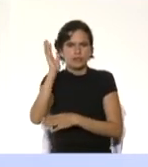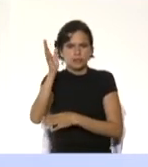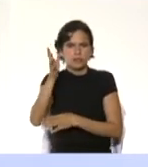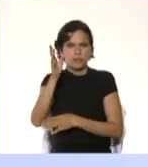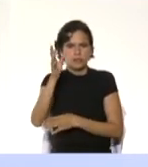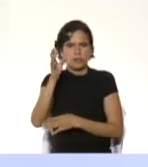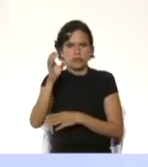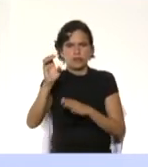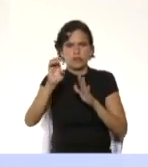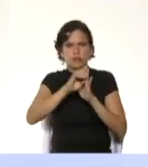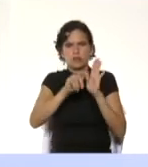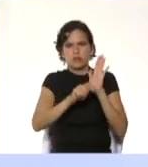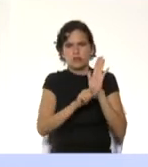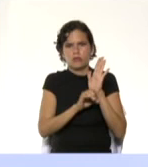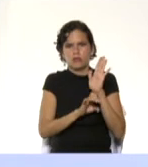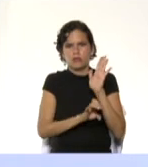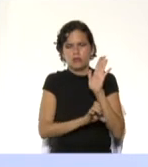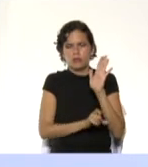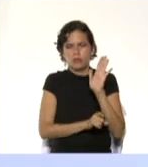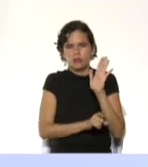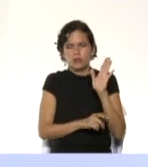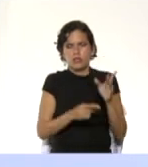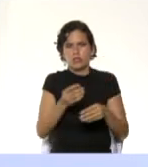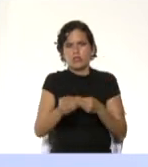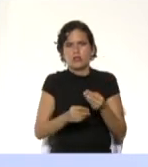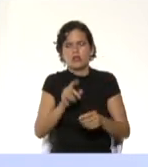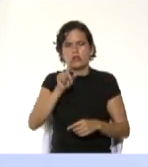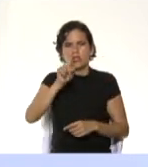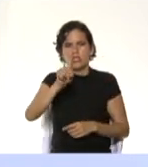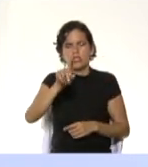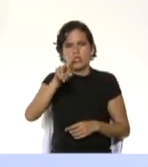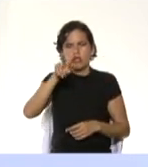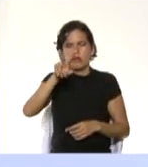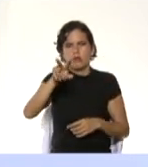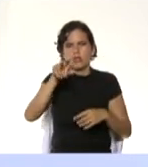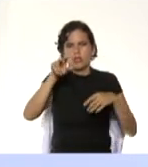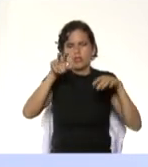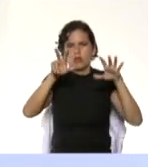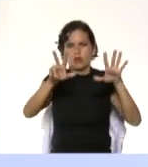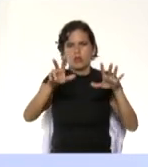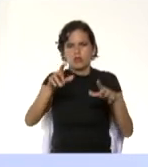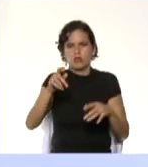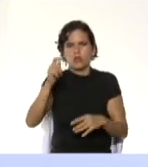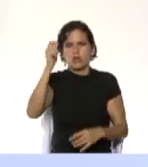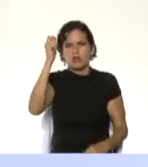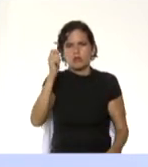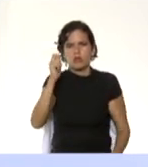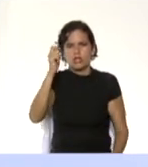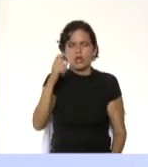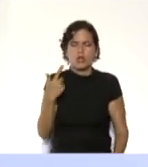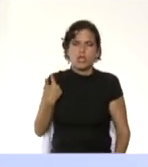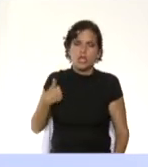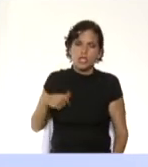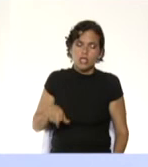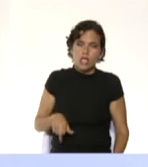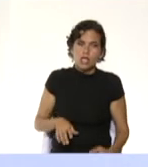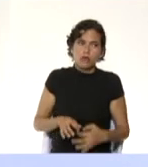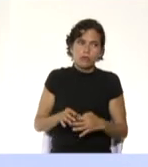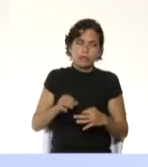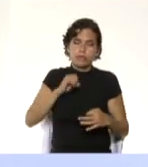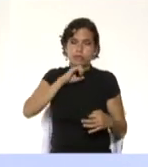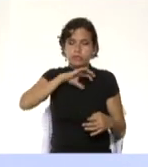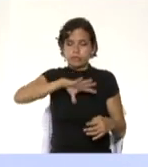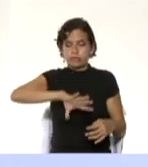esa constitución con 128 diputados, que tiene una larga historia.